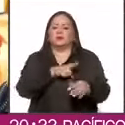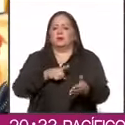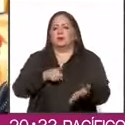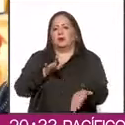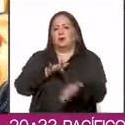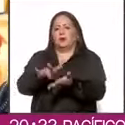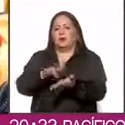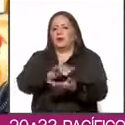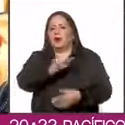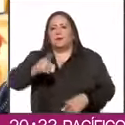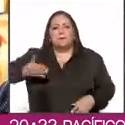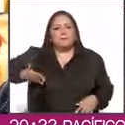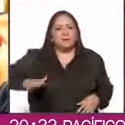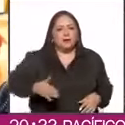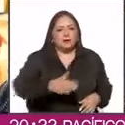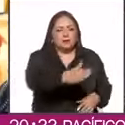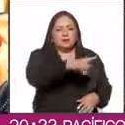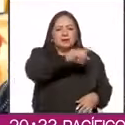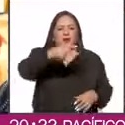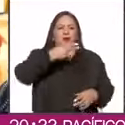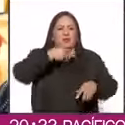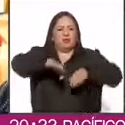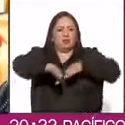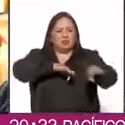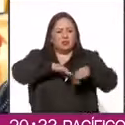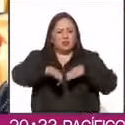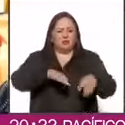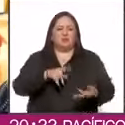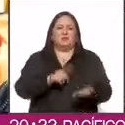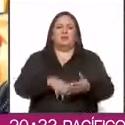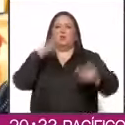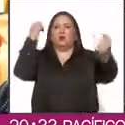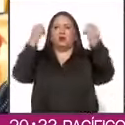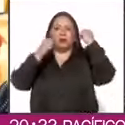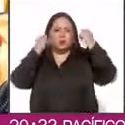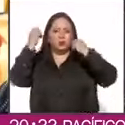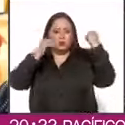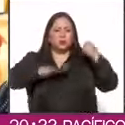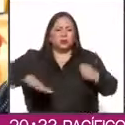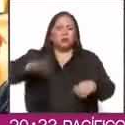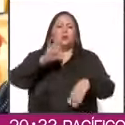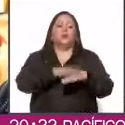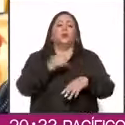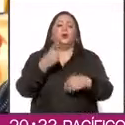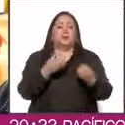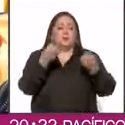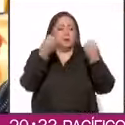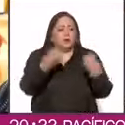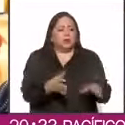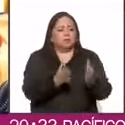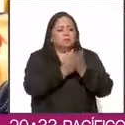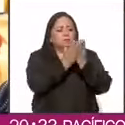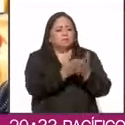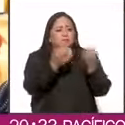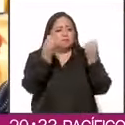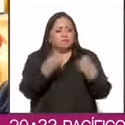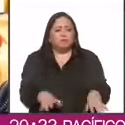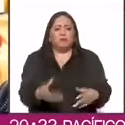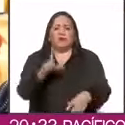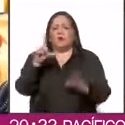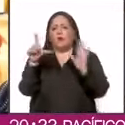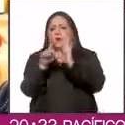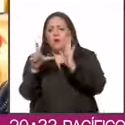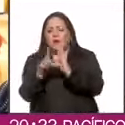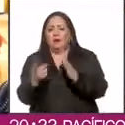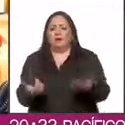a los pescadores, a los prestadores de servicios turísticos que perdieron sus embarcaciones, sus